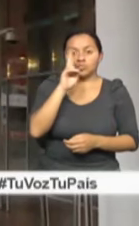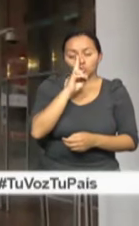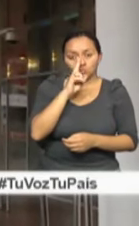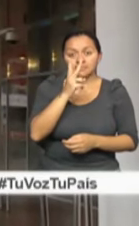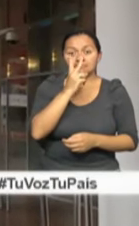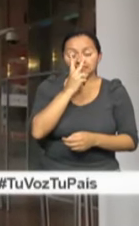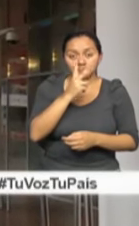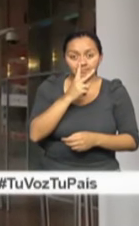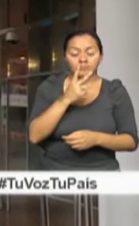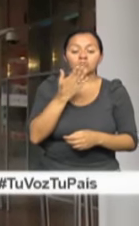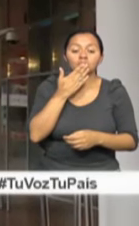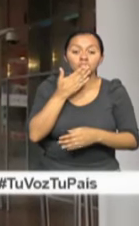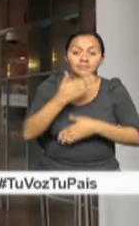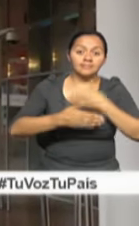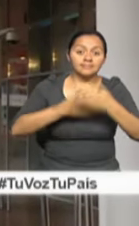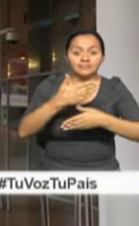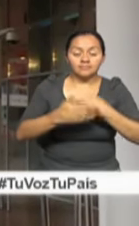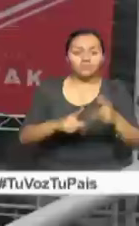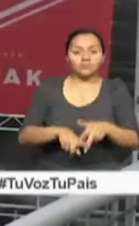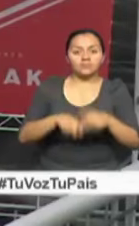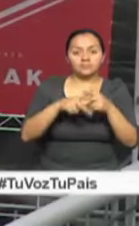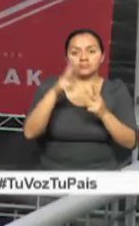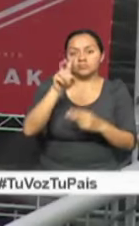los motores de cara a la Copa del Mundo